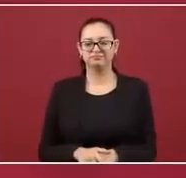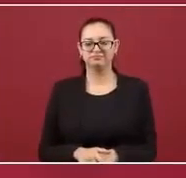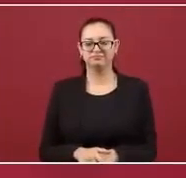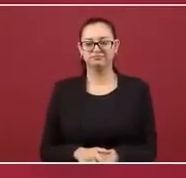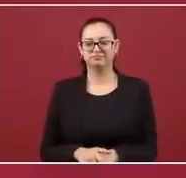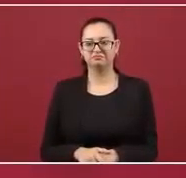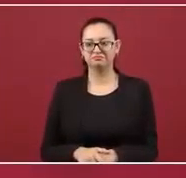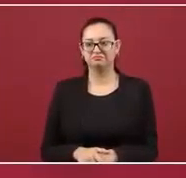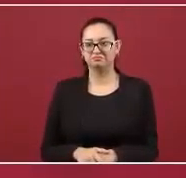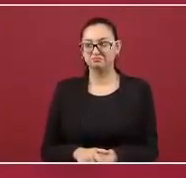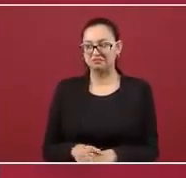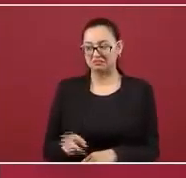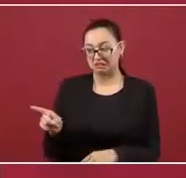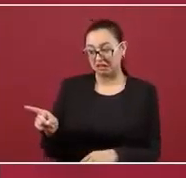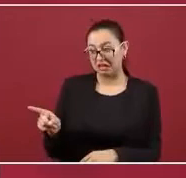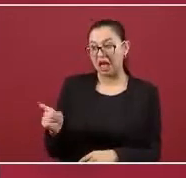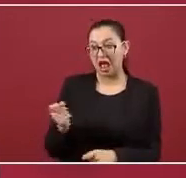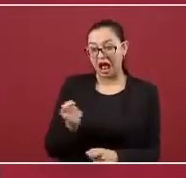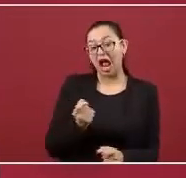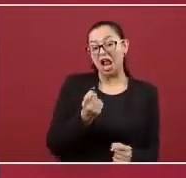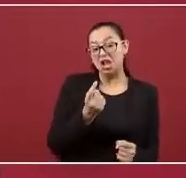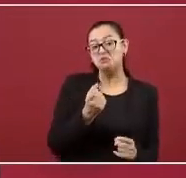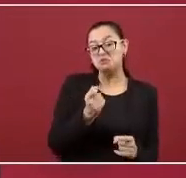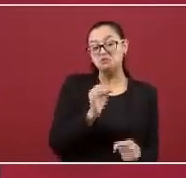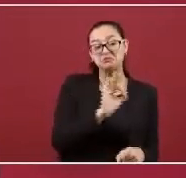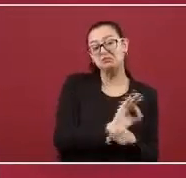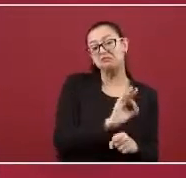hay sus excepciones,